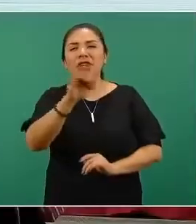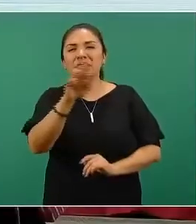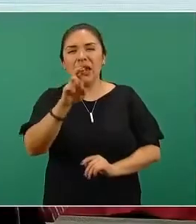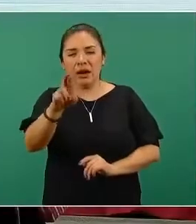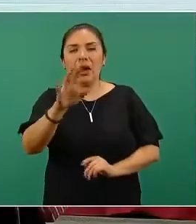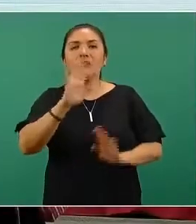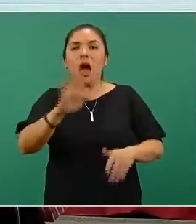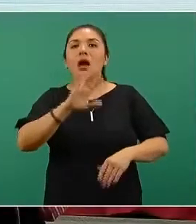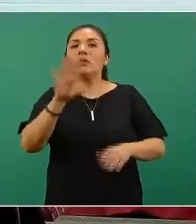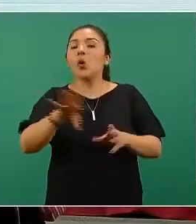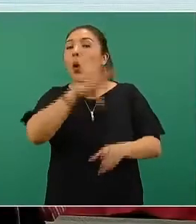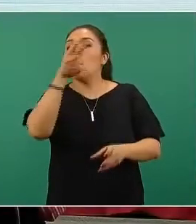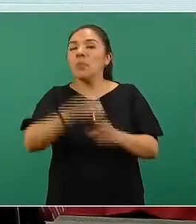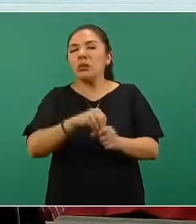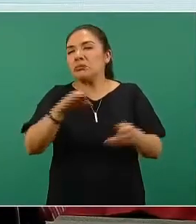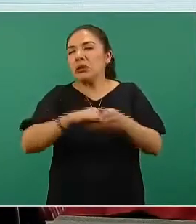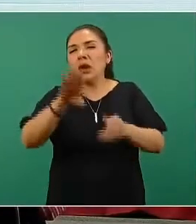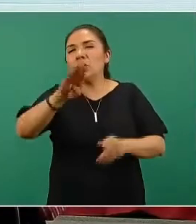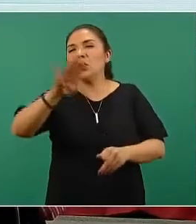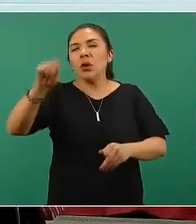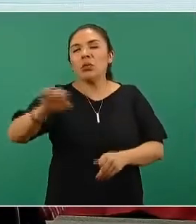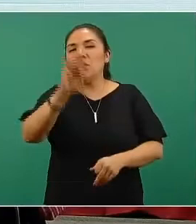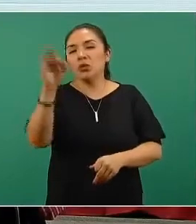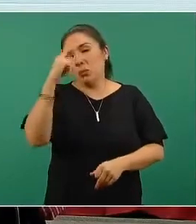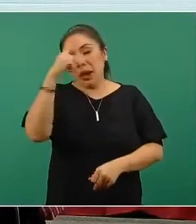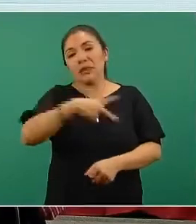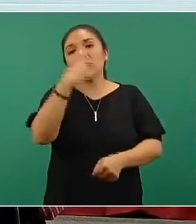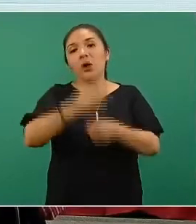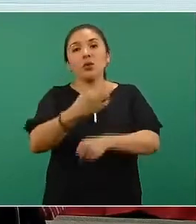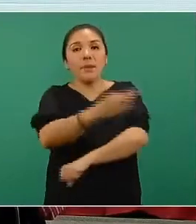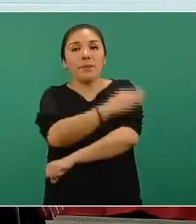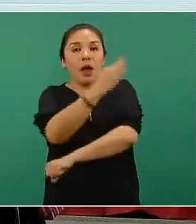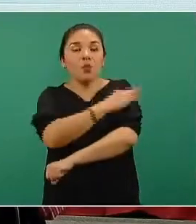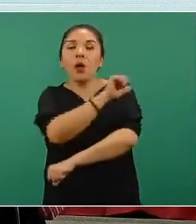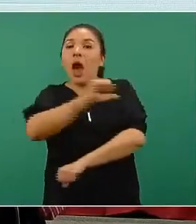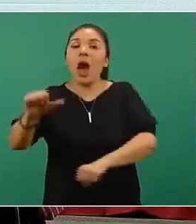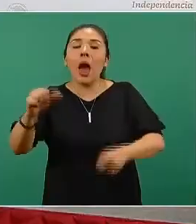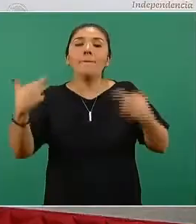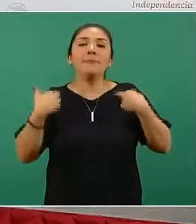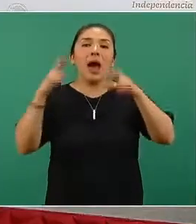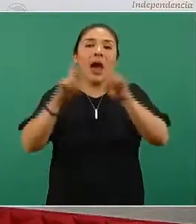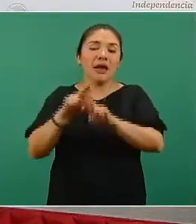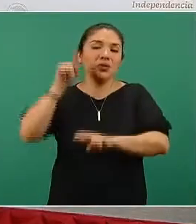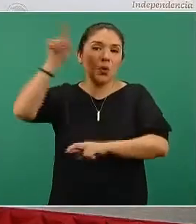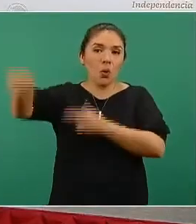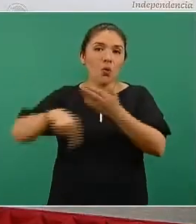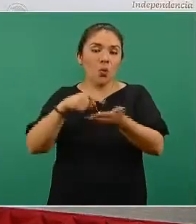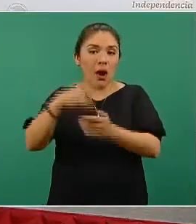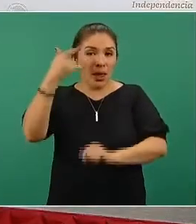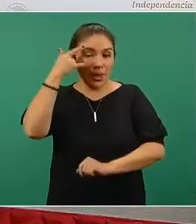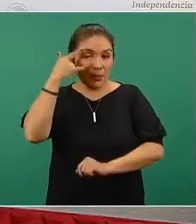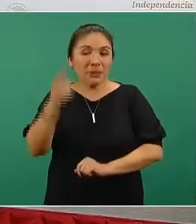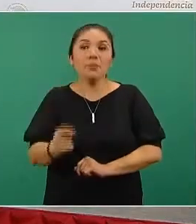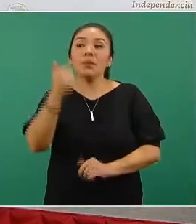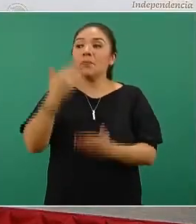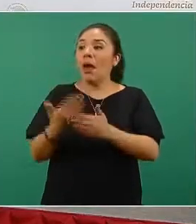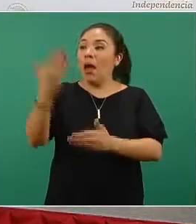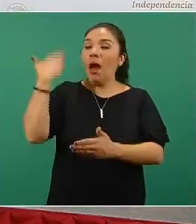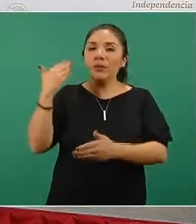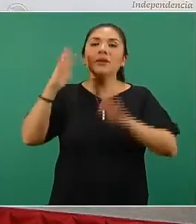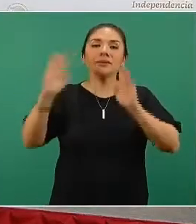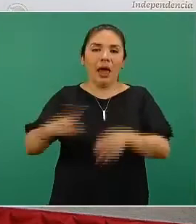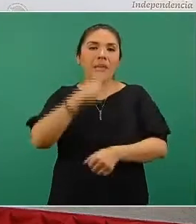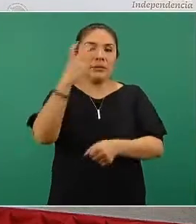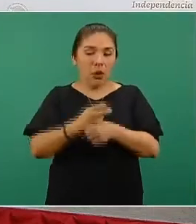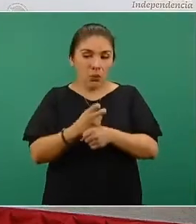el 99% las segundas dosis del personal educativo que había recibido su primera dosis